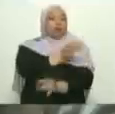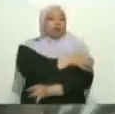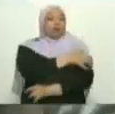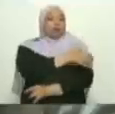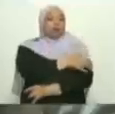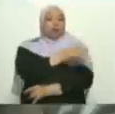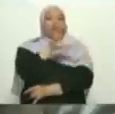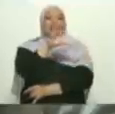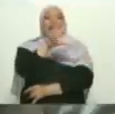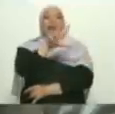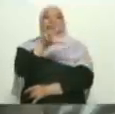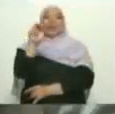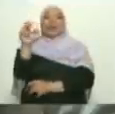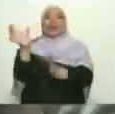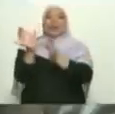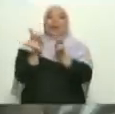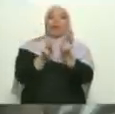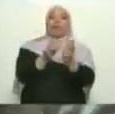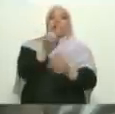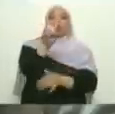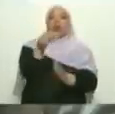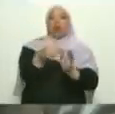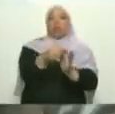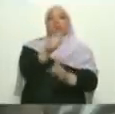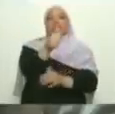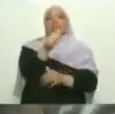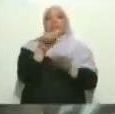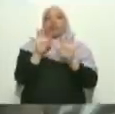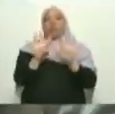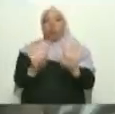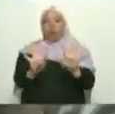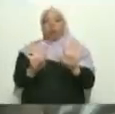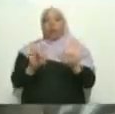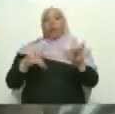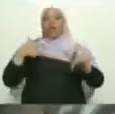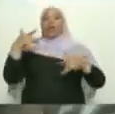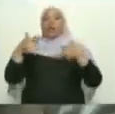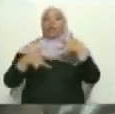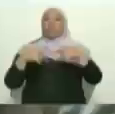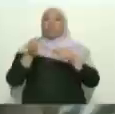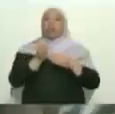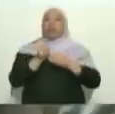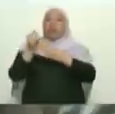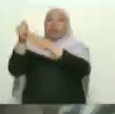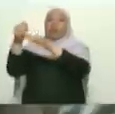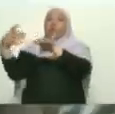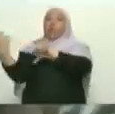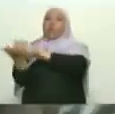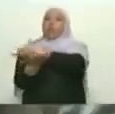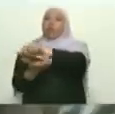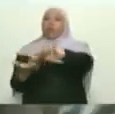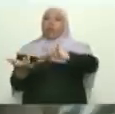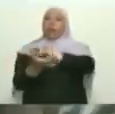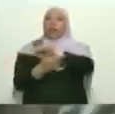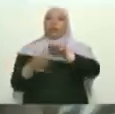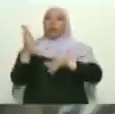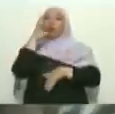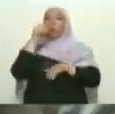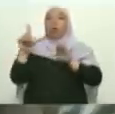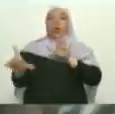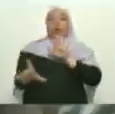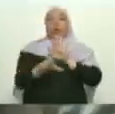30 de abril del año 2019 y lideró actividades ilícitas con el fin de derrocar al